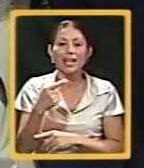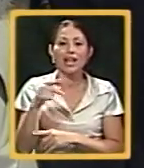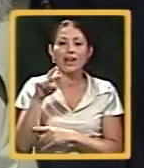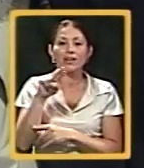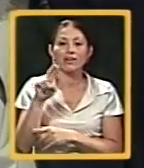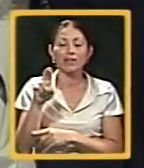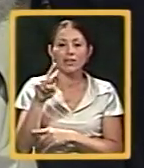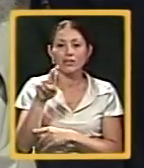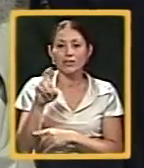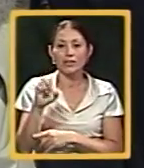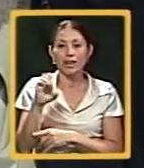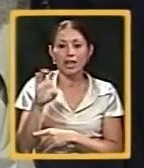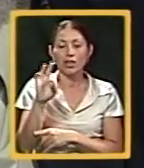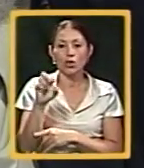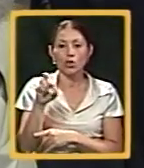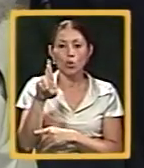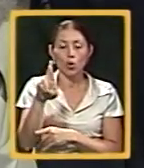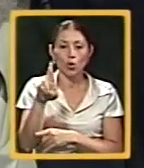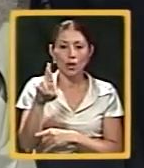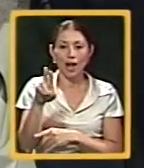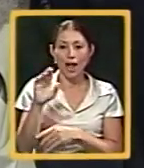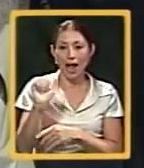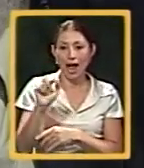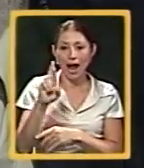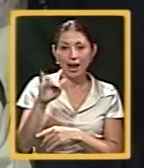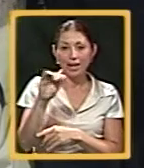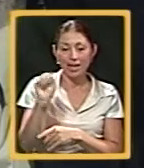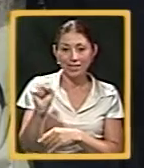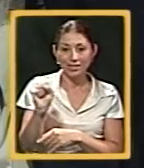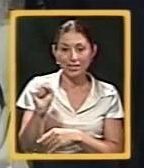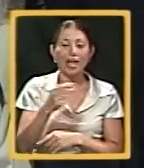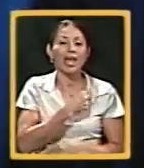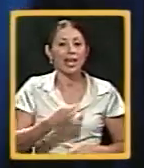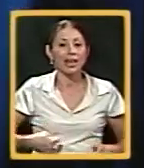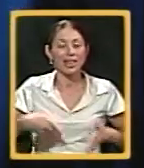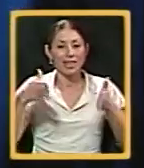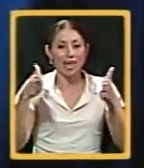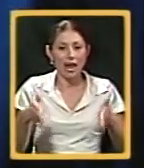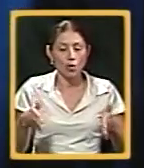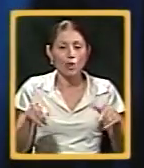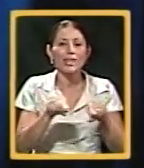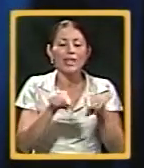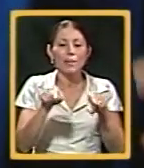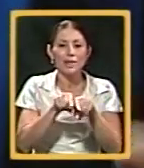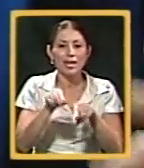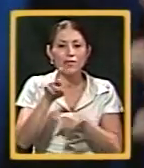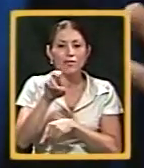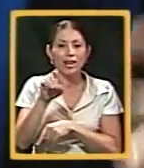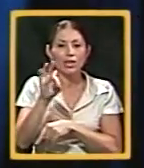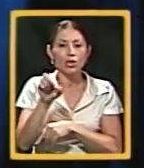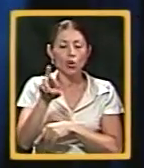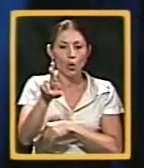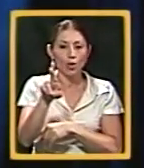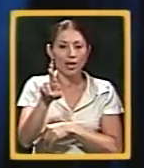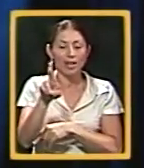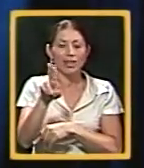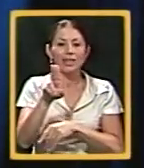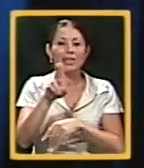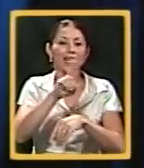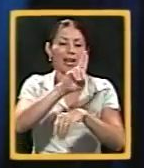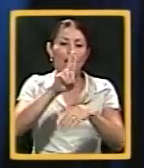herediano, y el rector de la UNA, si no nació en Heredia, por lo menos creció en